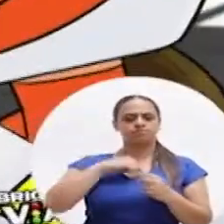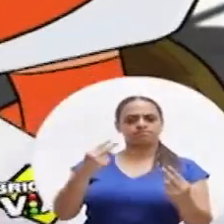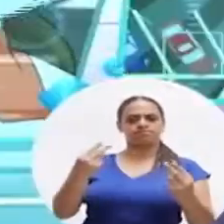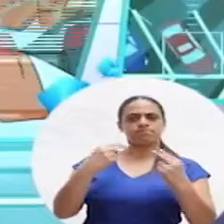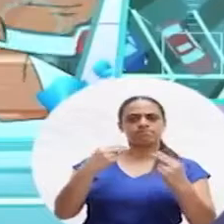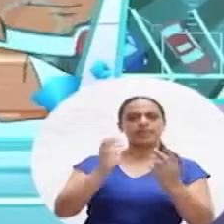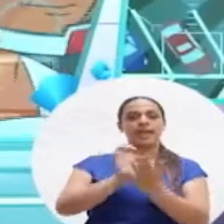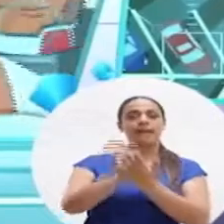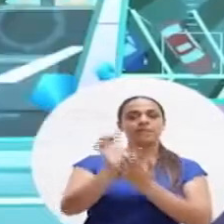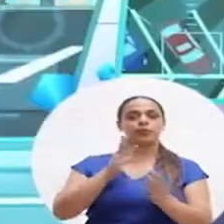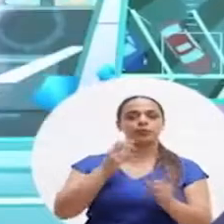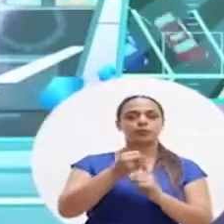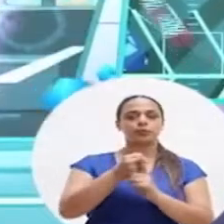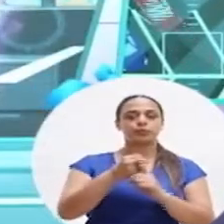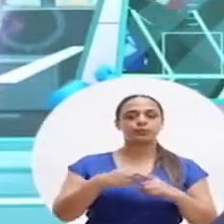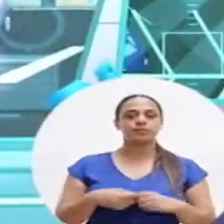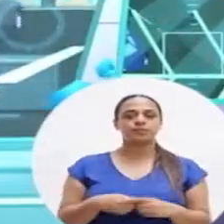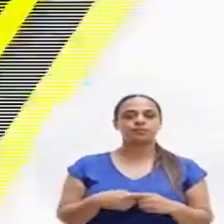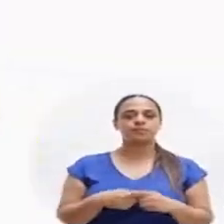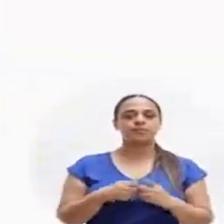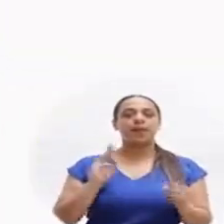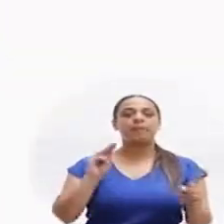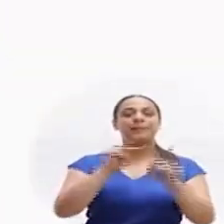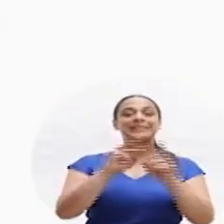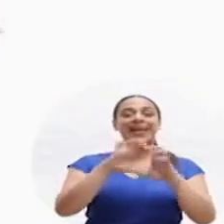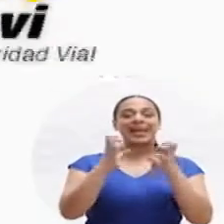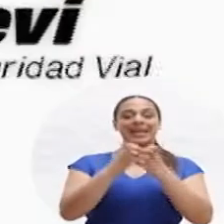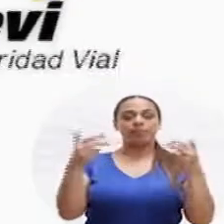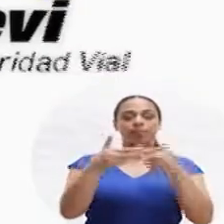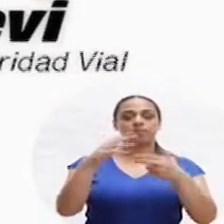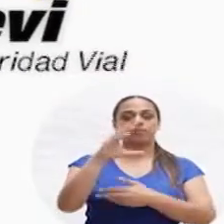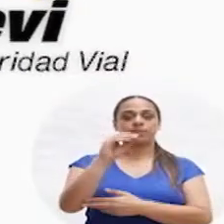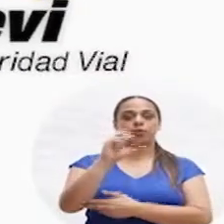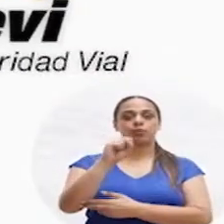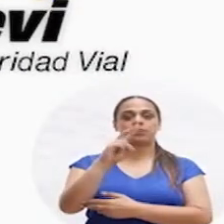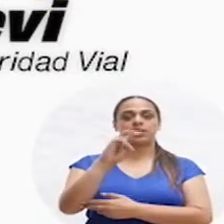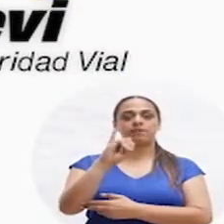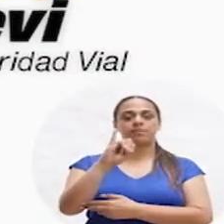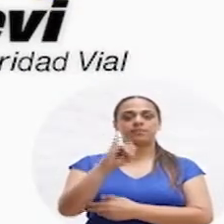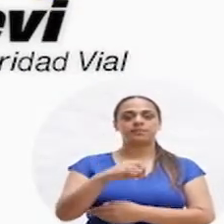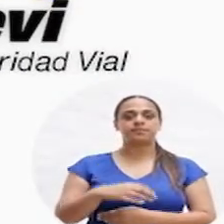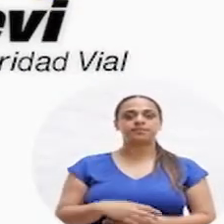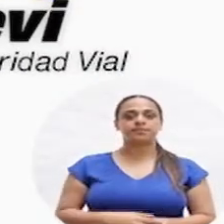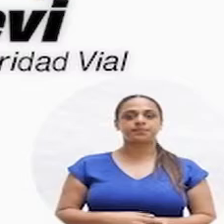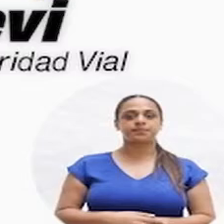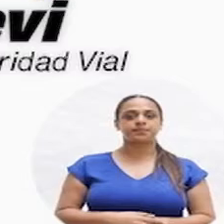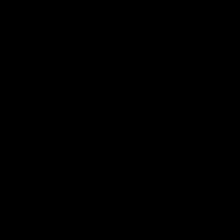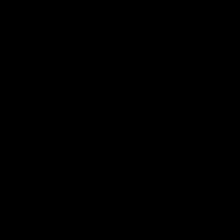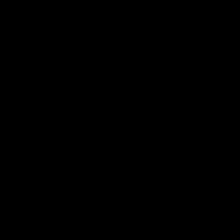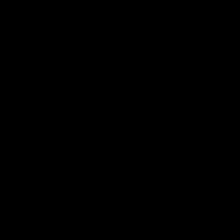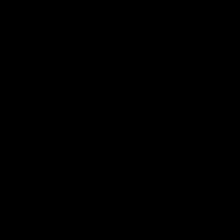Hagámonos visibles y prevengamos accidentes. Un mensaje de Brigada Vial y COSEBI.